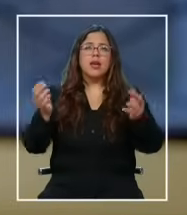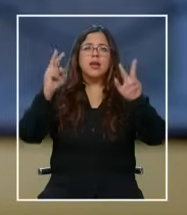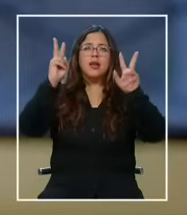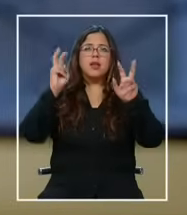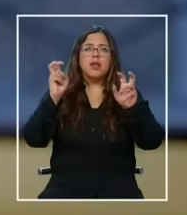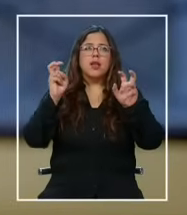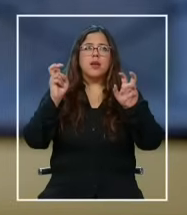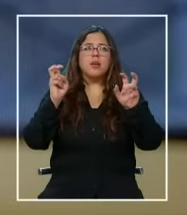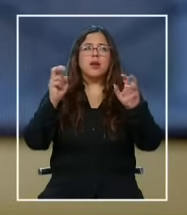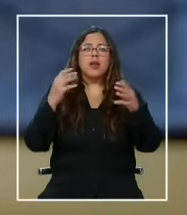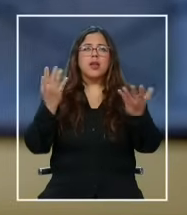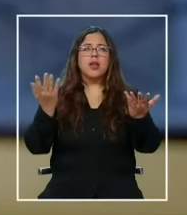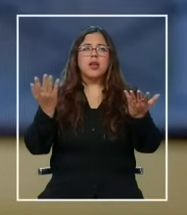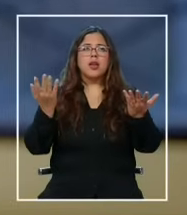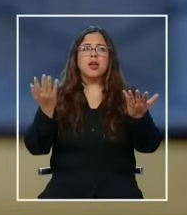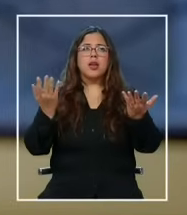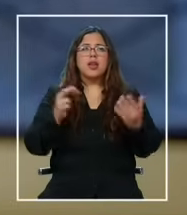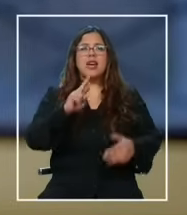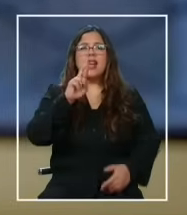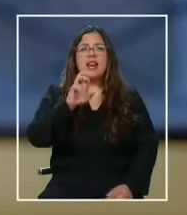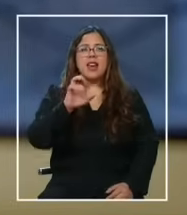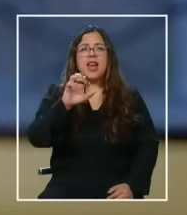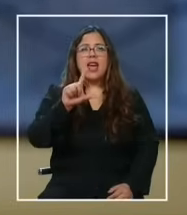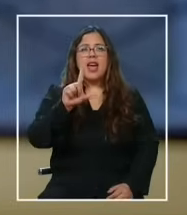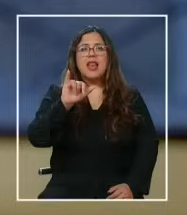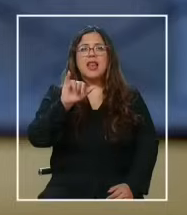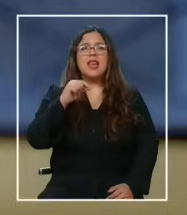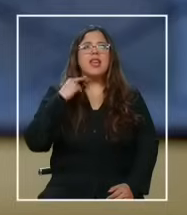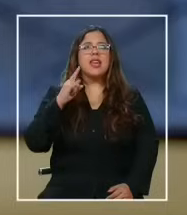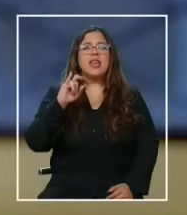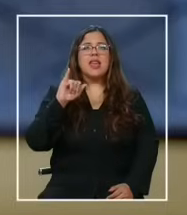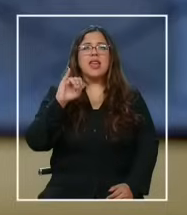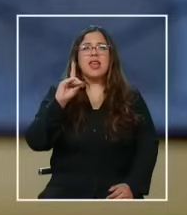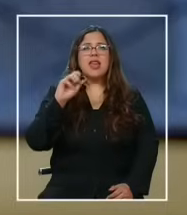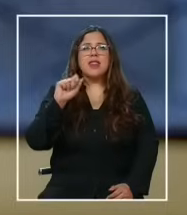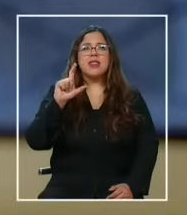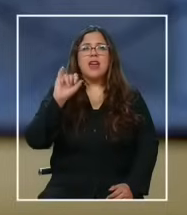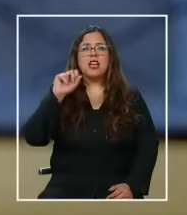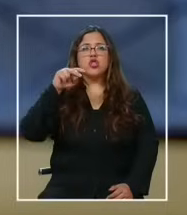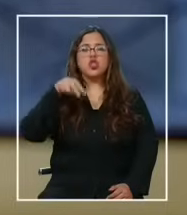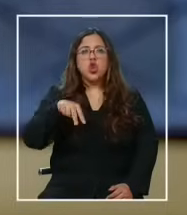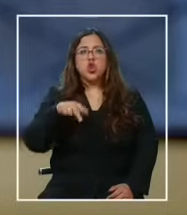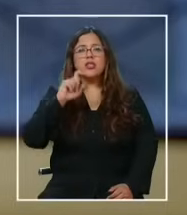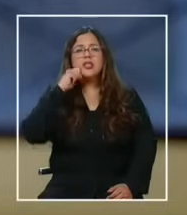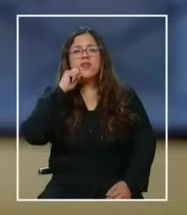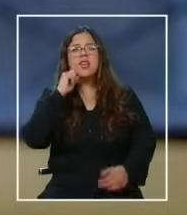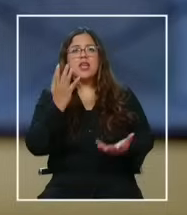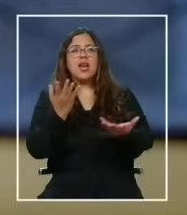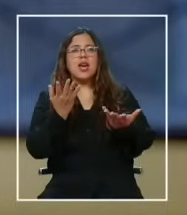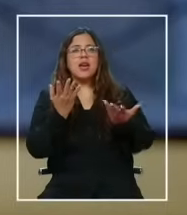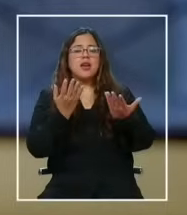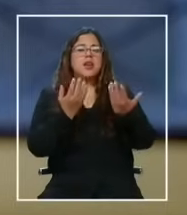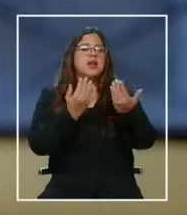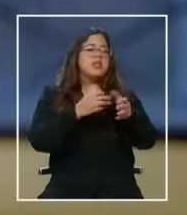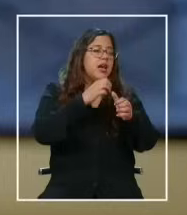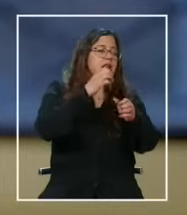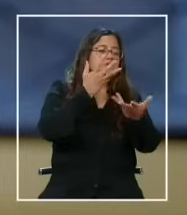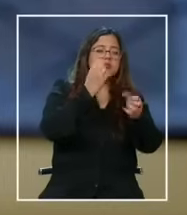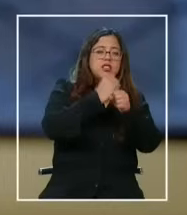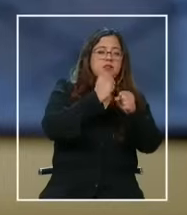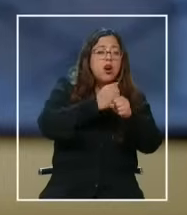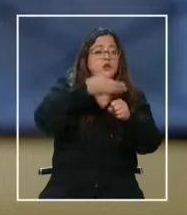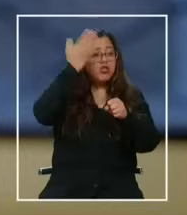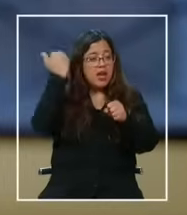técnicamente se llama reliquidación de horas que se han trabajado en meses anteriores Y eso se transforma en el